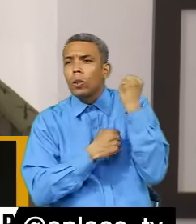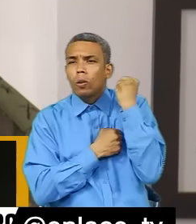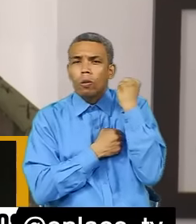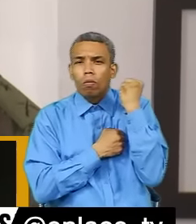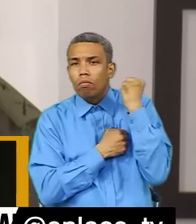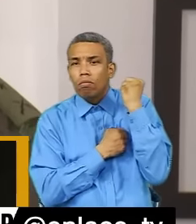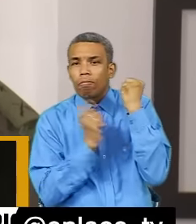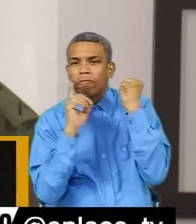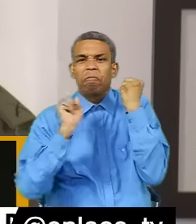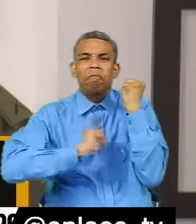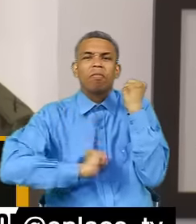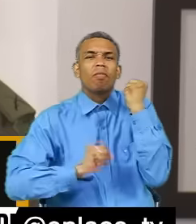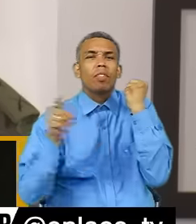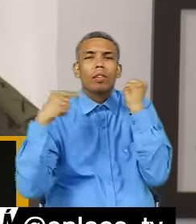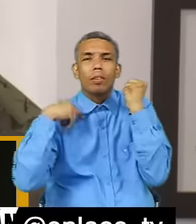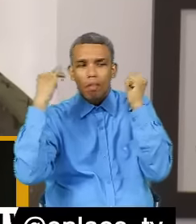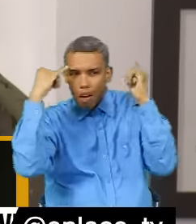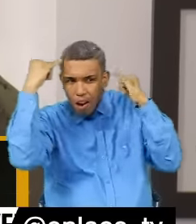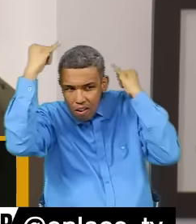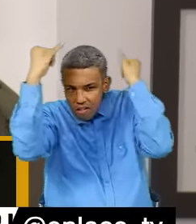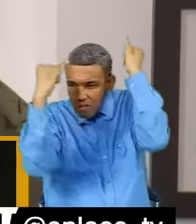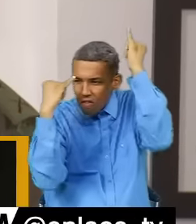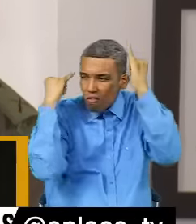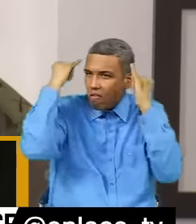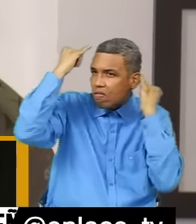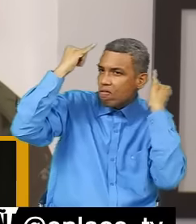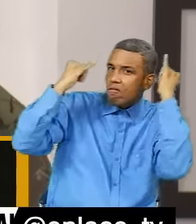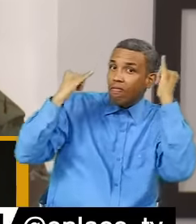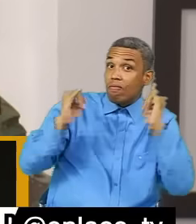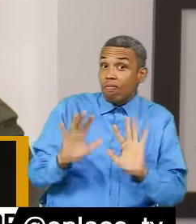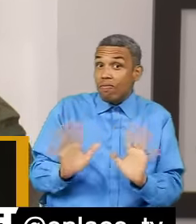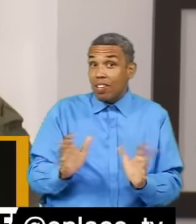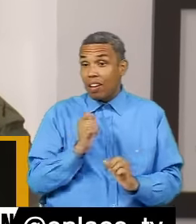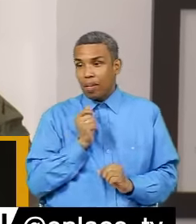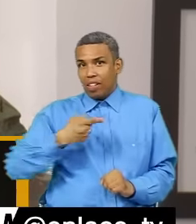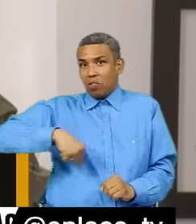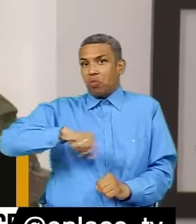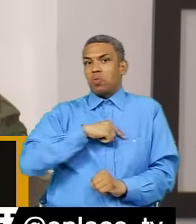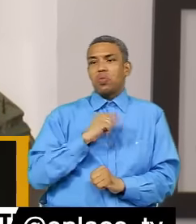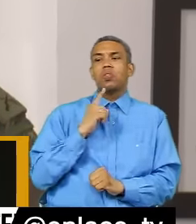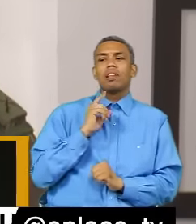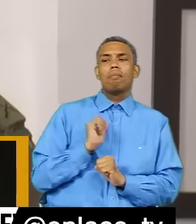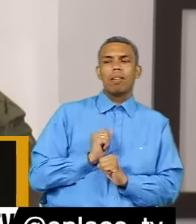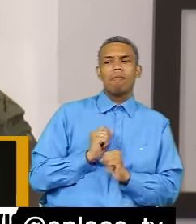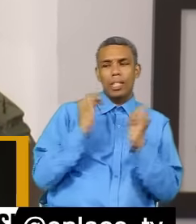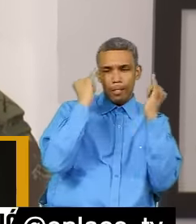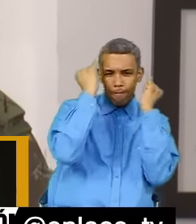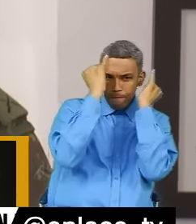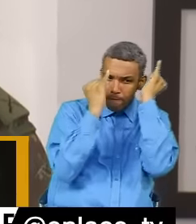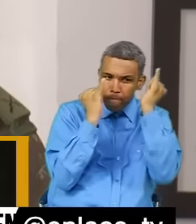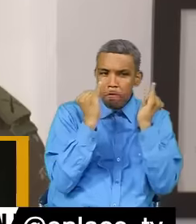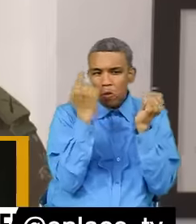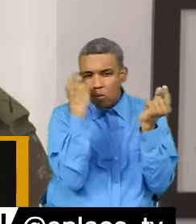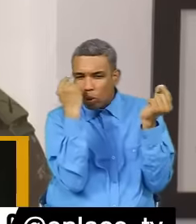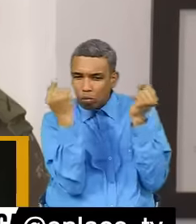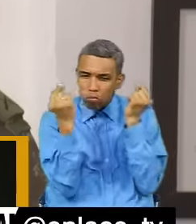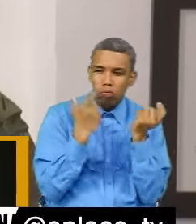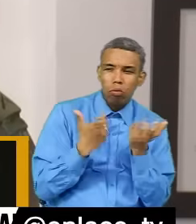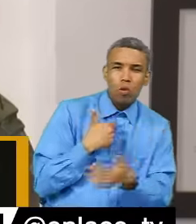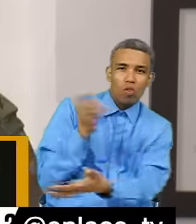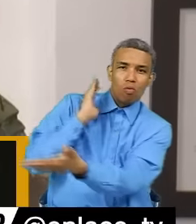pues hemos también nosotros establecido algunas estrategias que nos han funcionado. Y la articulación que existe